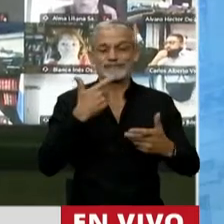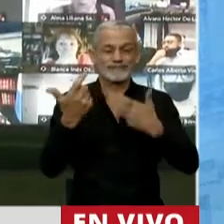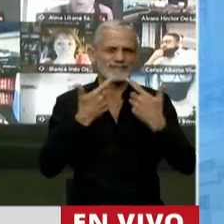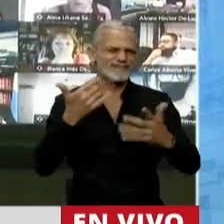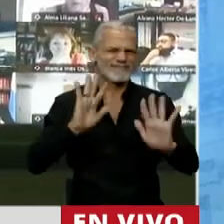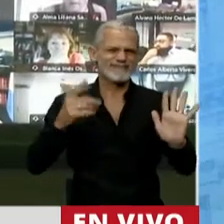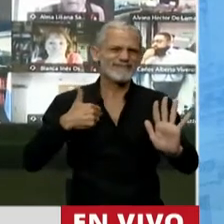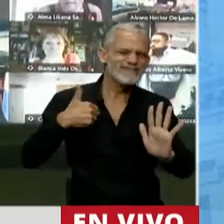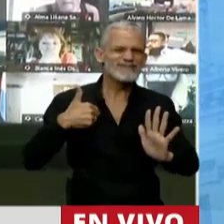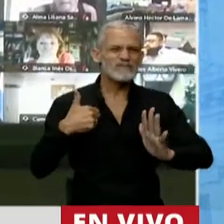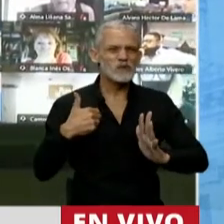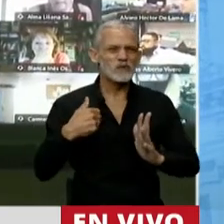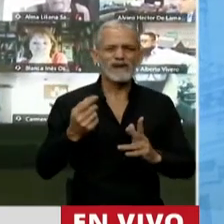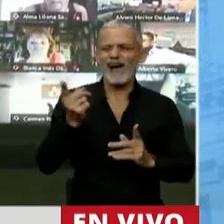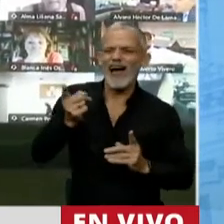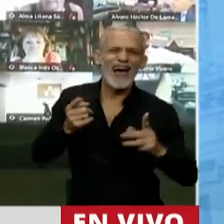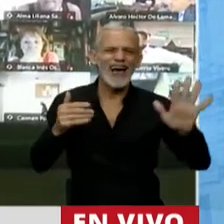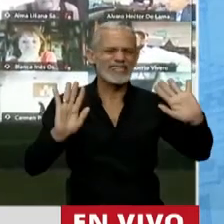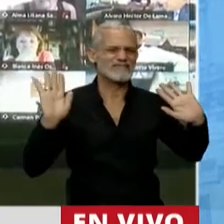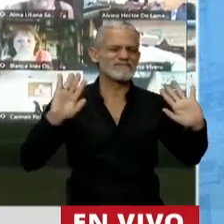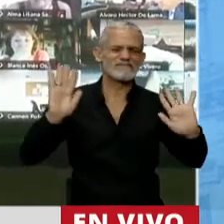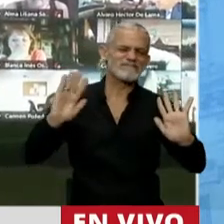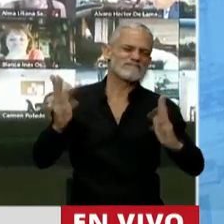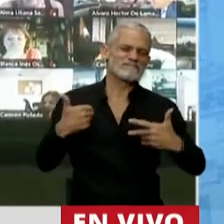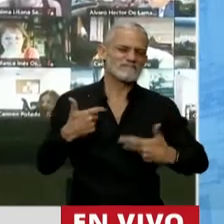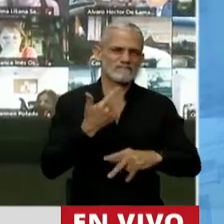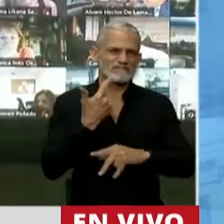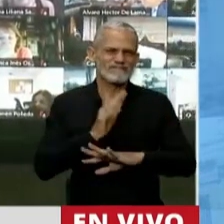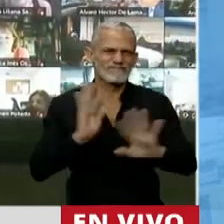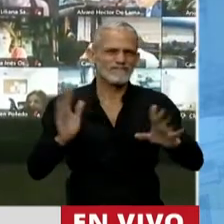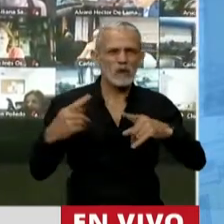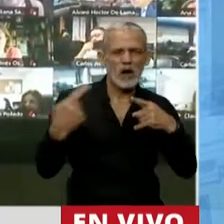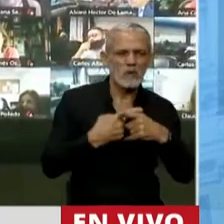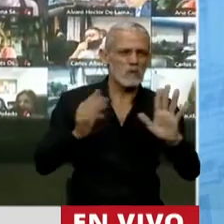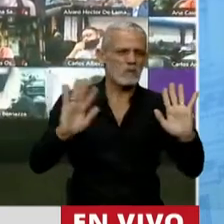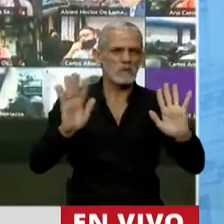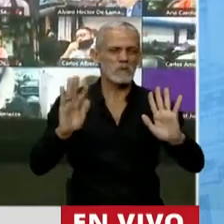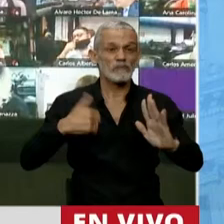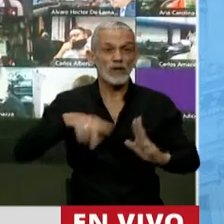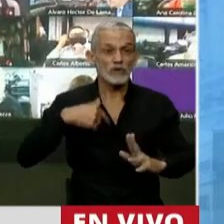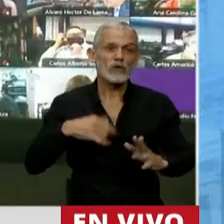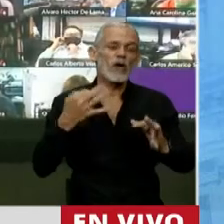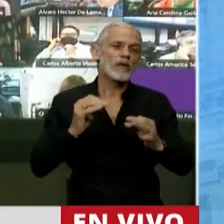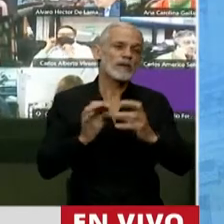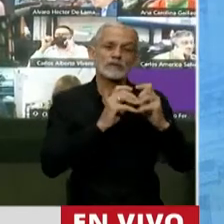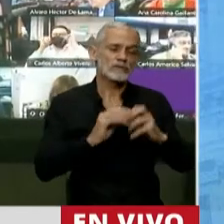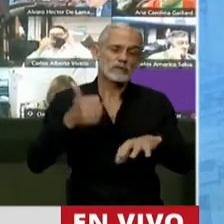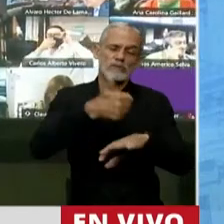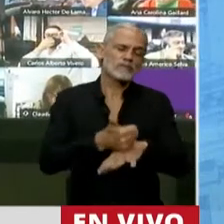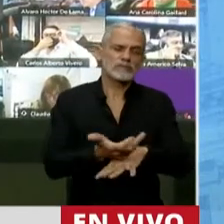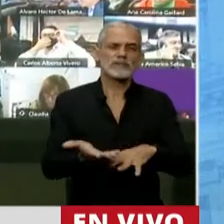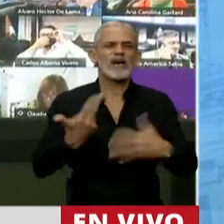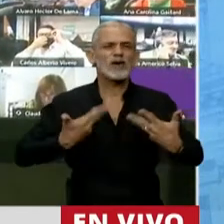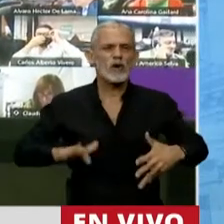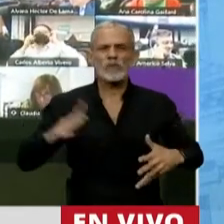yo no soy de andar refutando. Me parece que, primero ante todo, quiero decir que tenemos que volver a sesiones presenciales